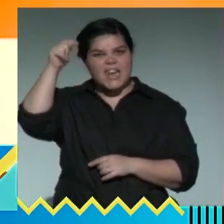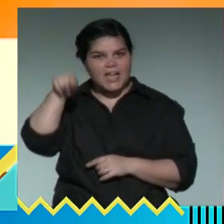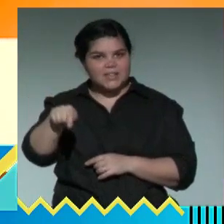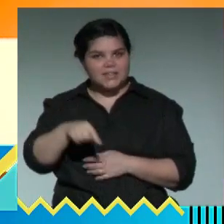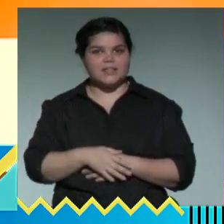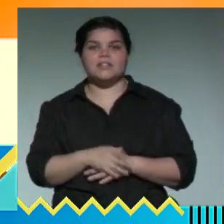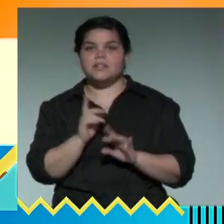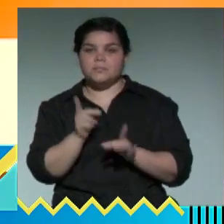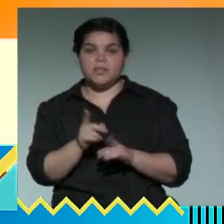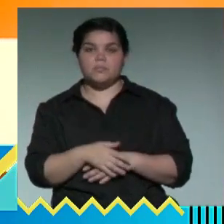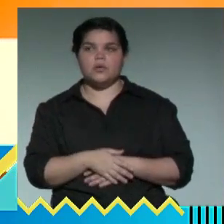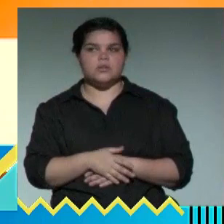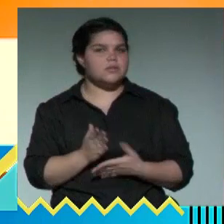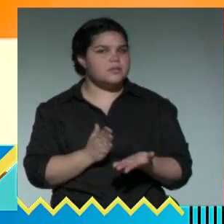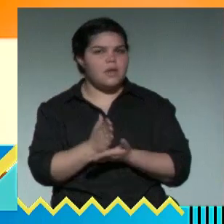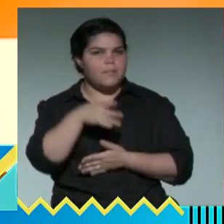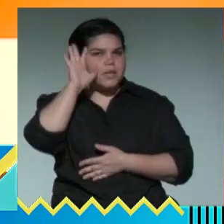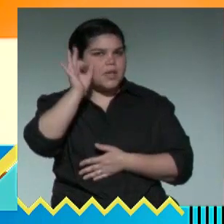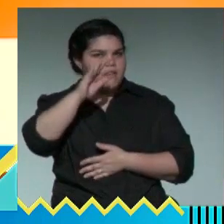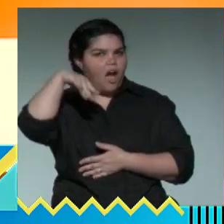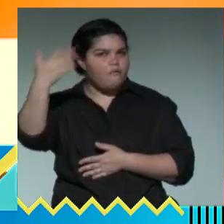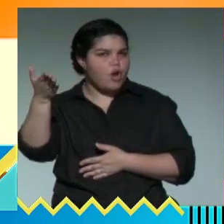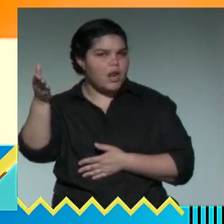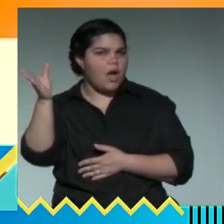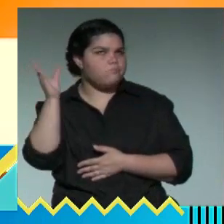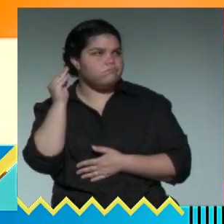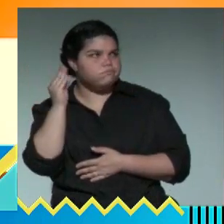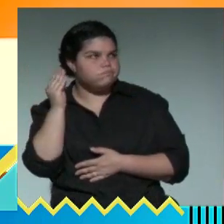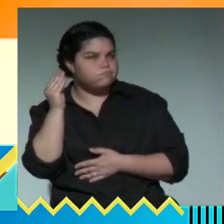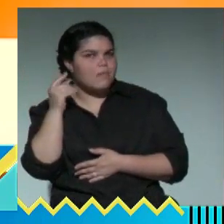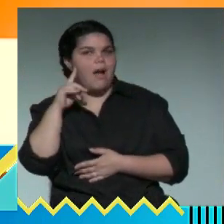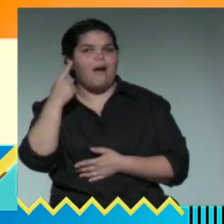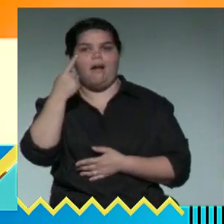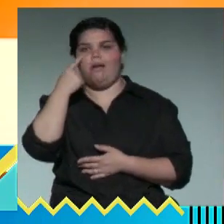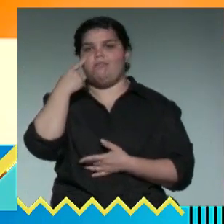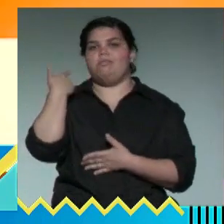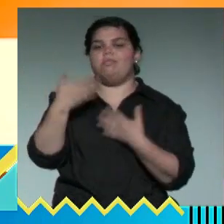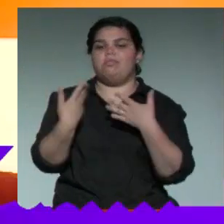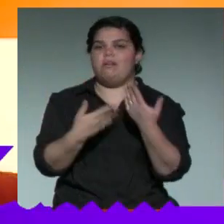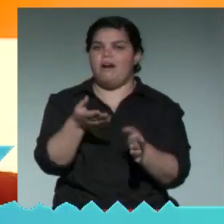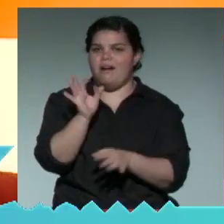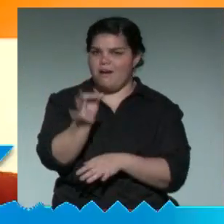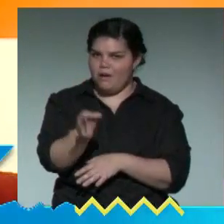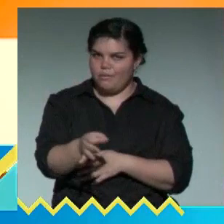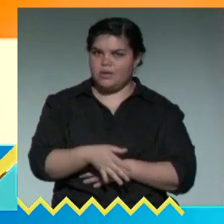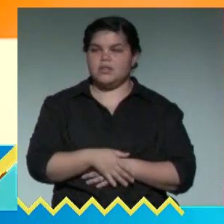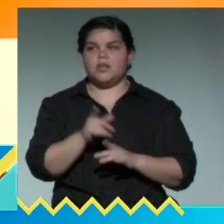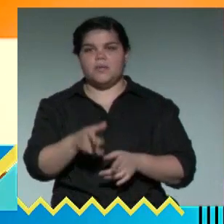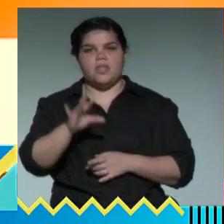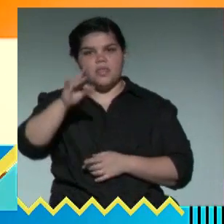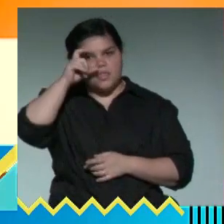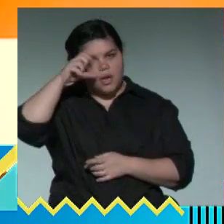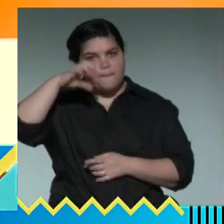lo que estaba pasando afuera musicalmente. Sí, tal cual. Ustedes lo ven en el primer disco, sí. con The Police, después en la época